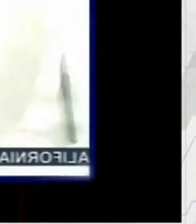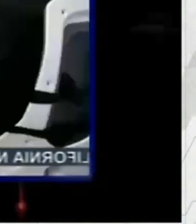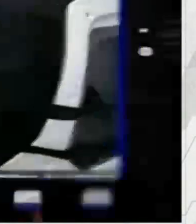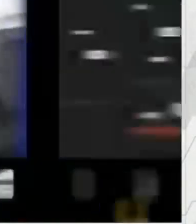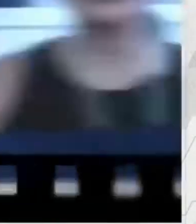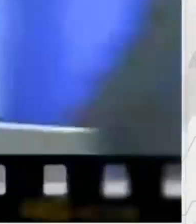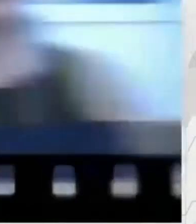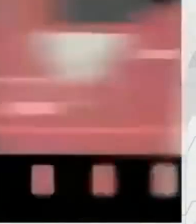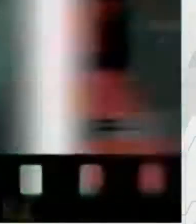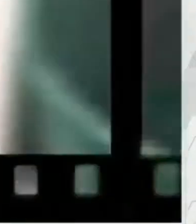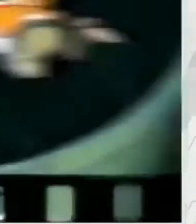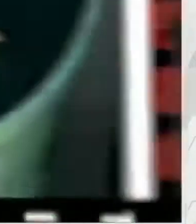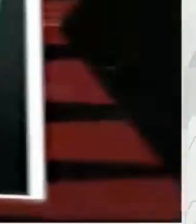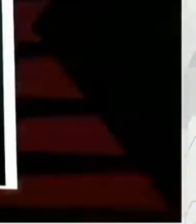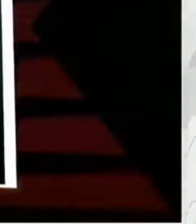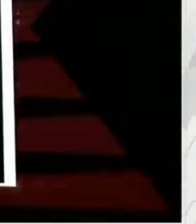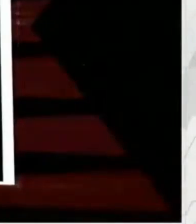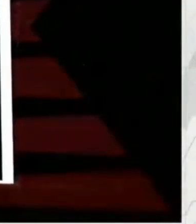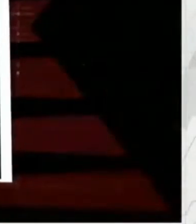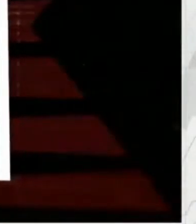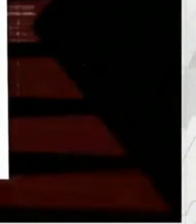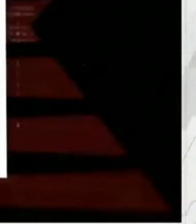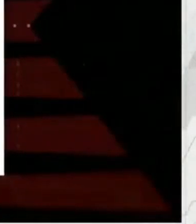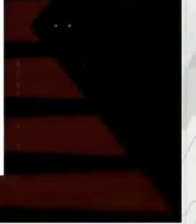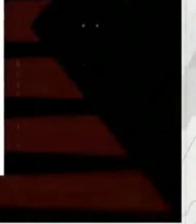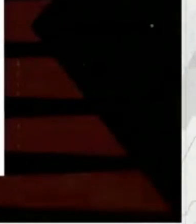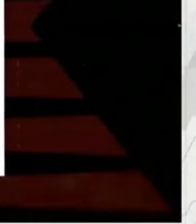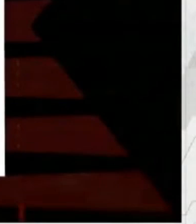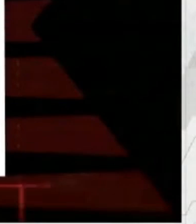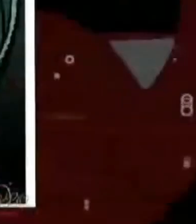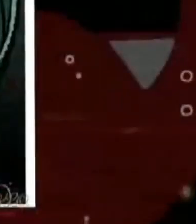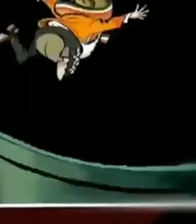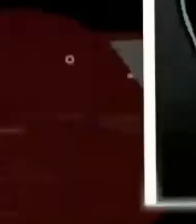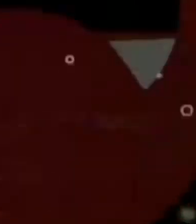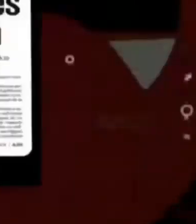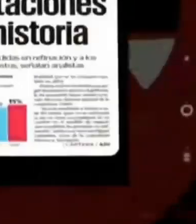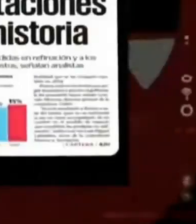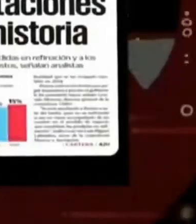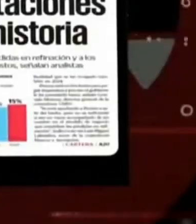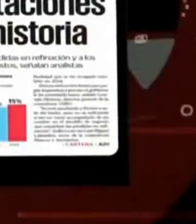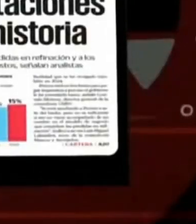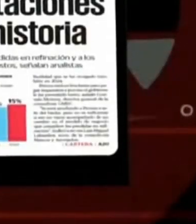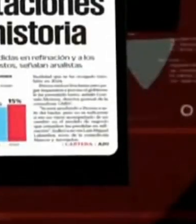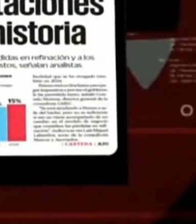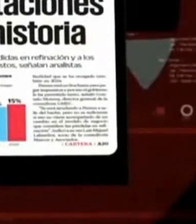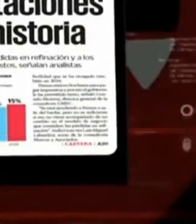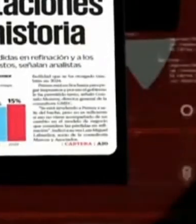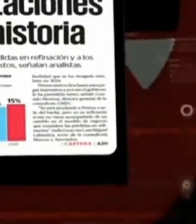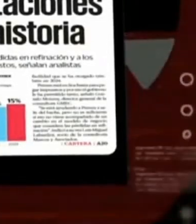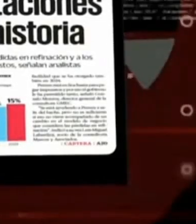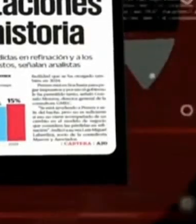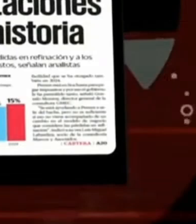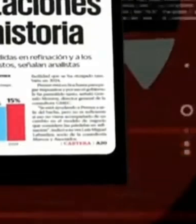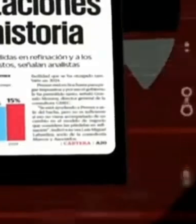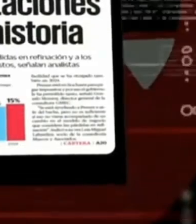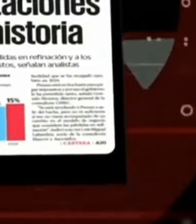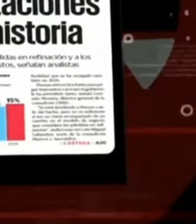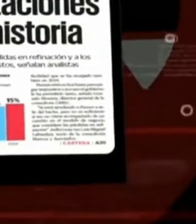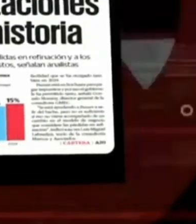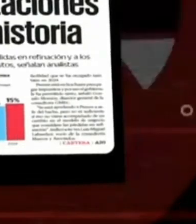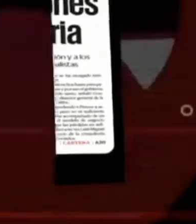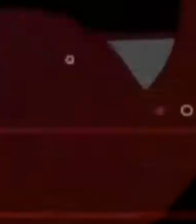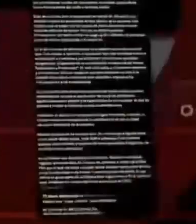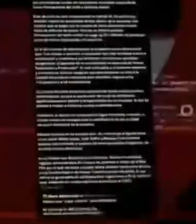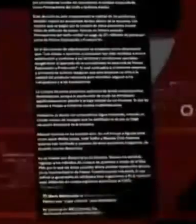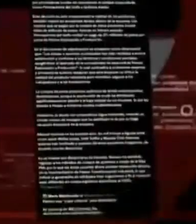plano, una bomba de tiempo. Como parte del constante ataque en contra de la política energética del presidente Andrés Manuel López Obrador, se repite la